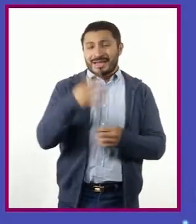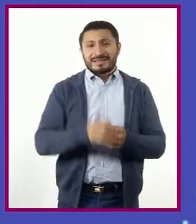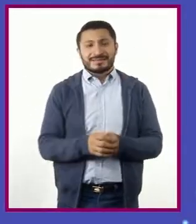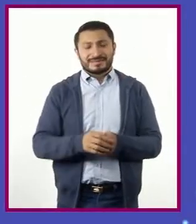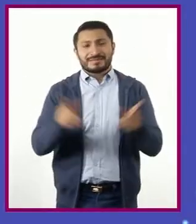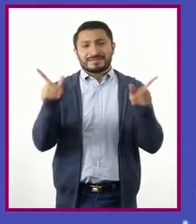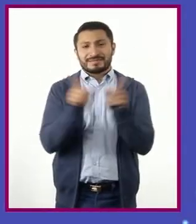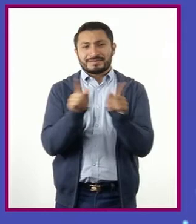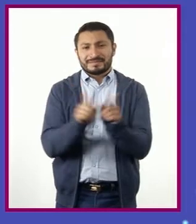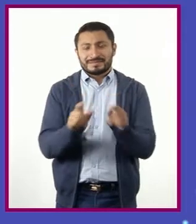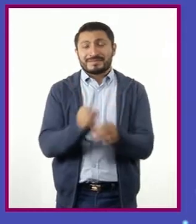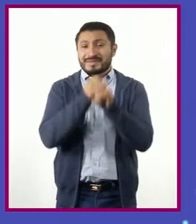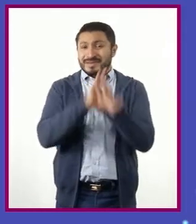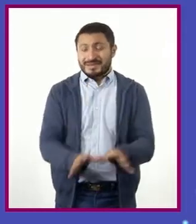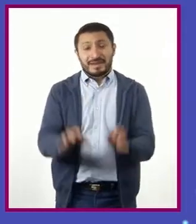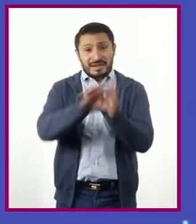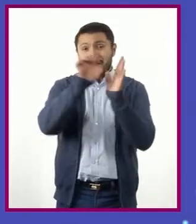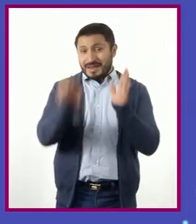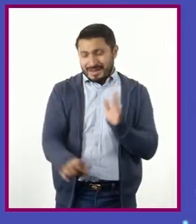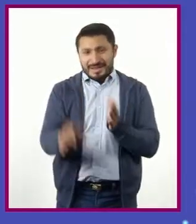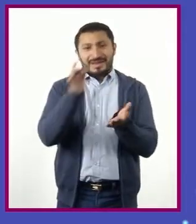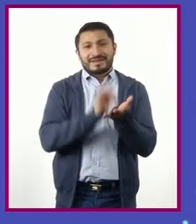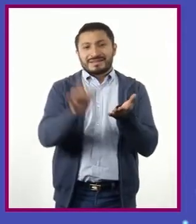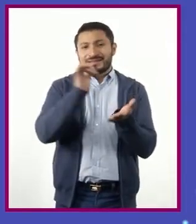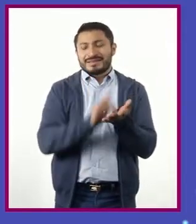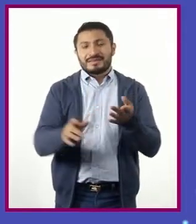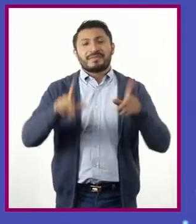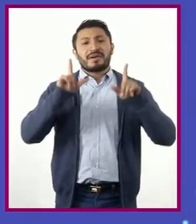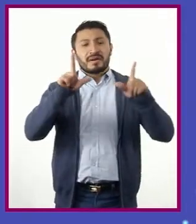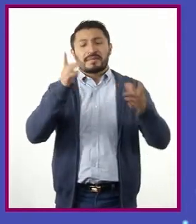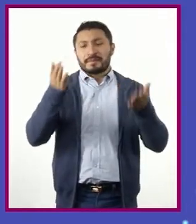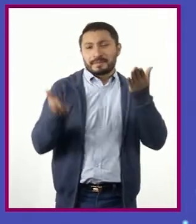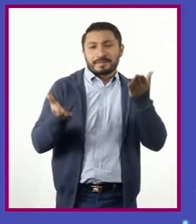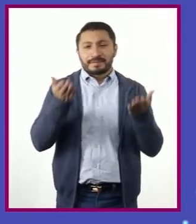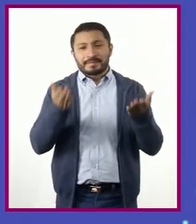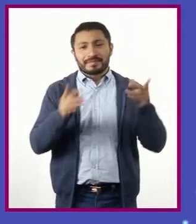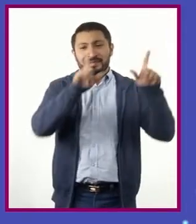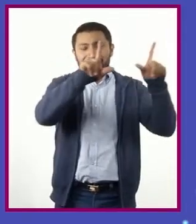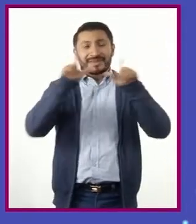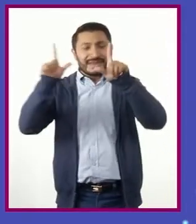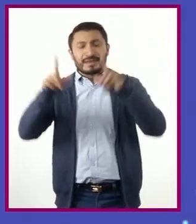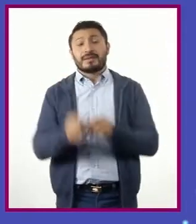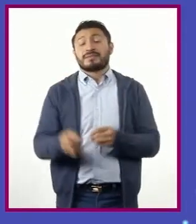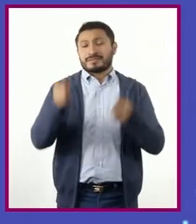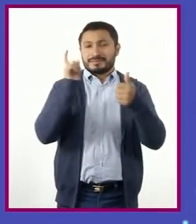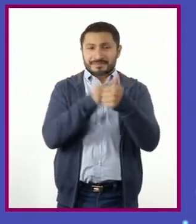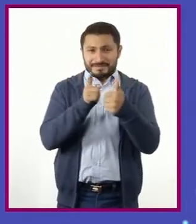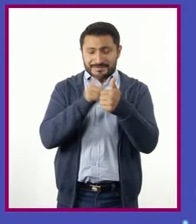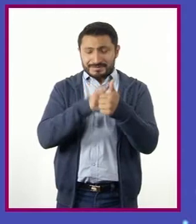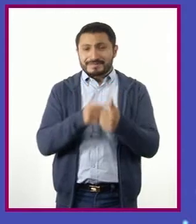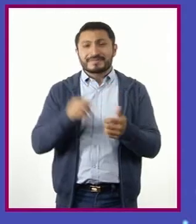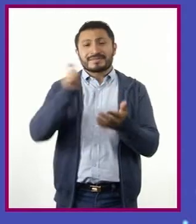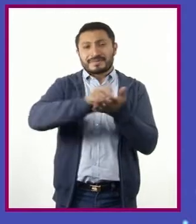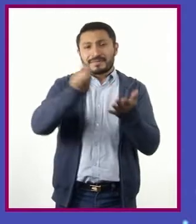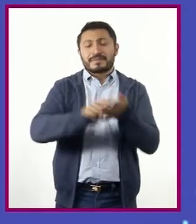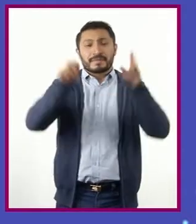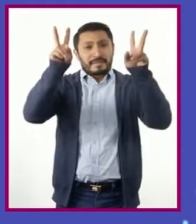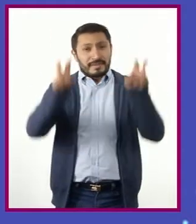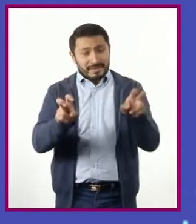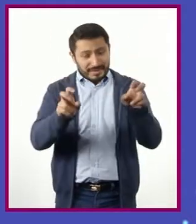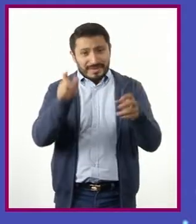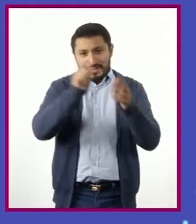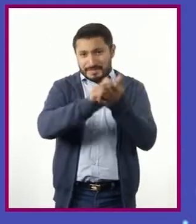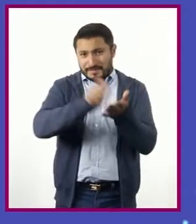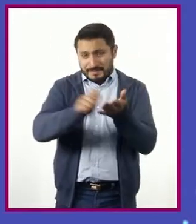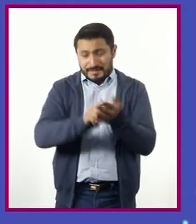la información, por ejemplo, con apoyo de una tabla comparativa. 6. Redactar el texto ordenando